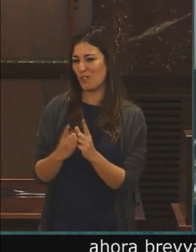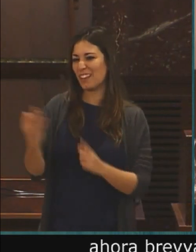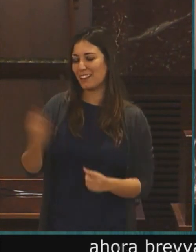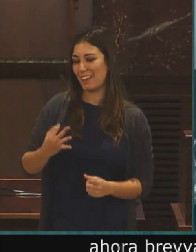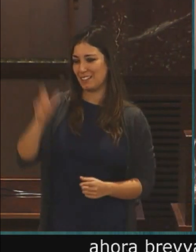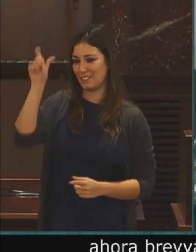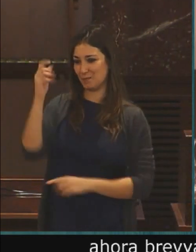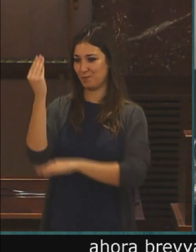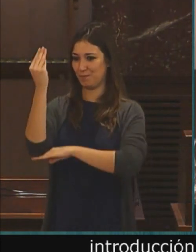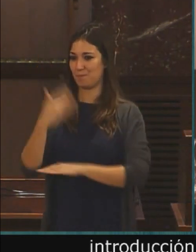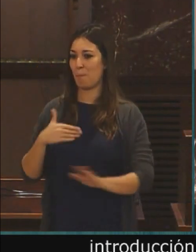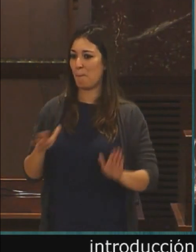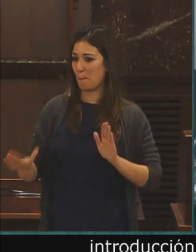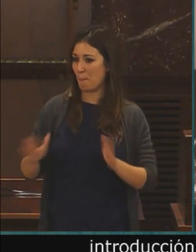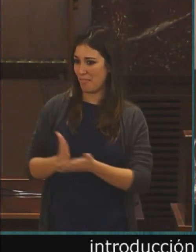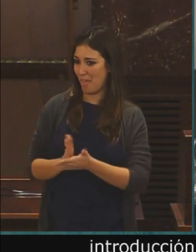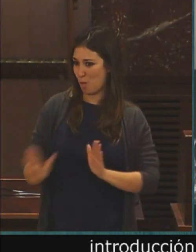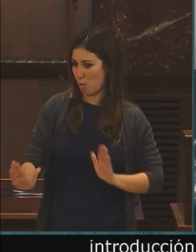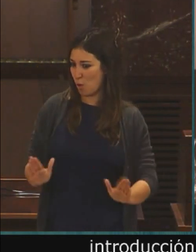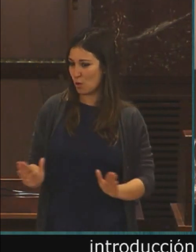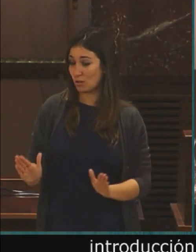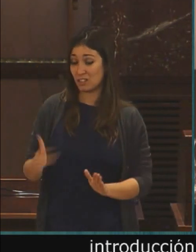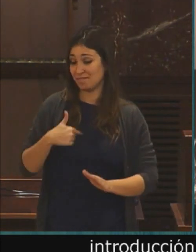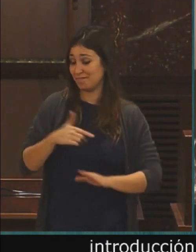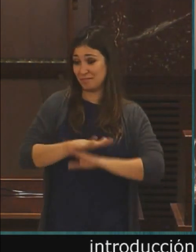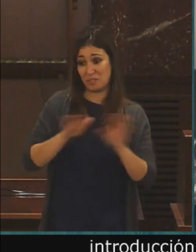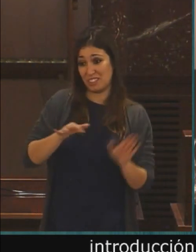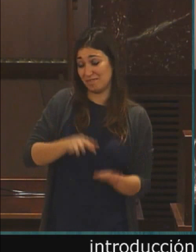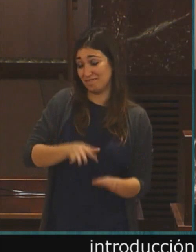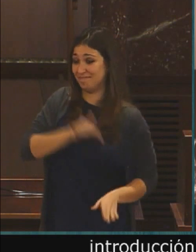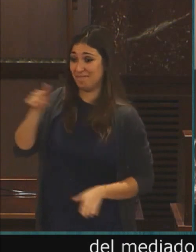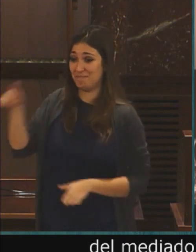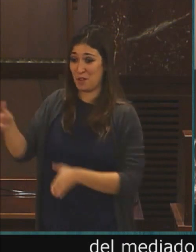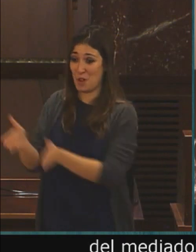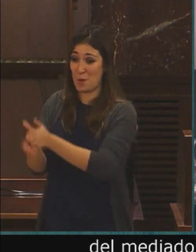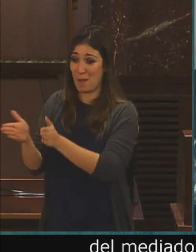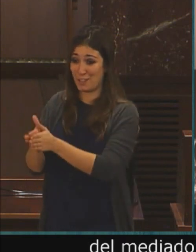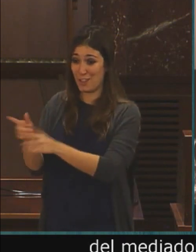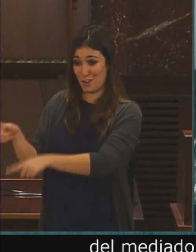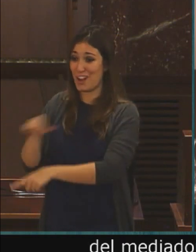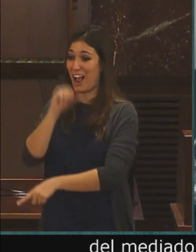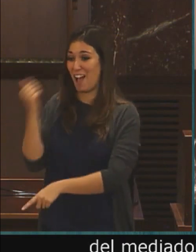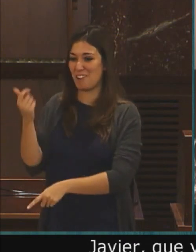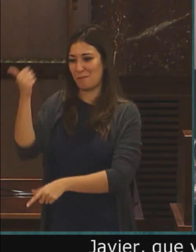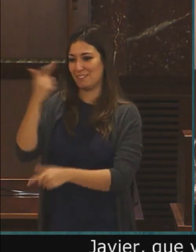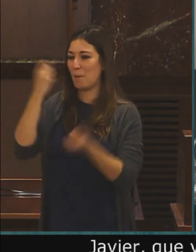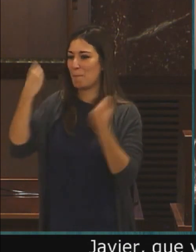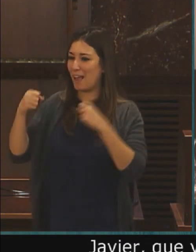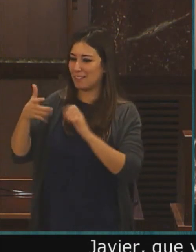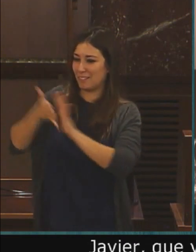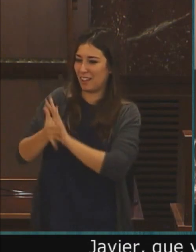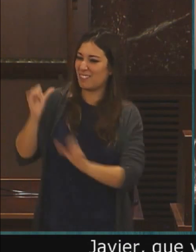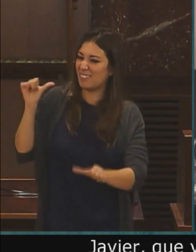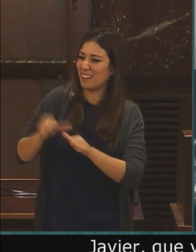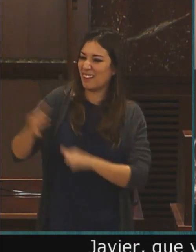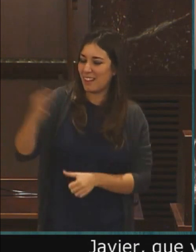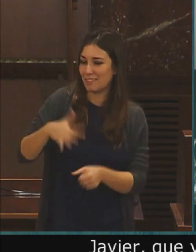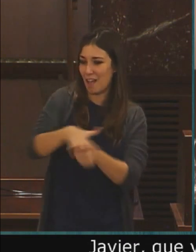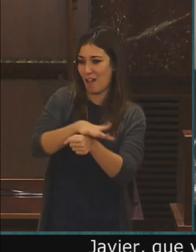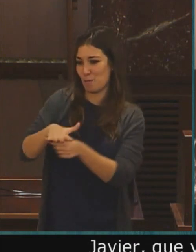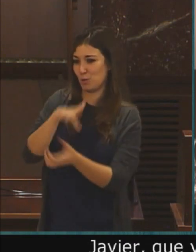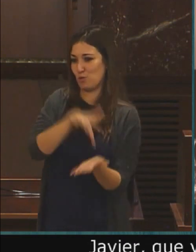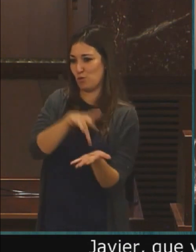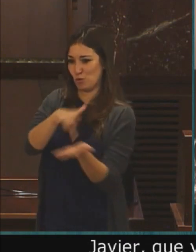figura del mediador. Y voy a dar paso a Javier, que va a ser el que más desde la práctica os va a definir los